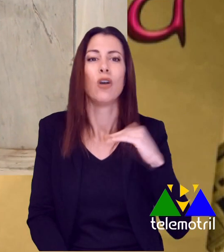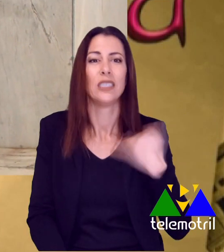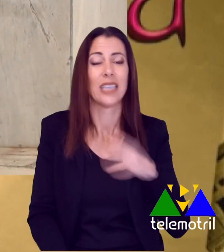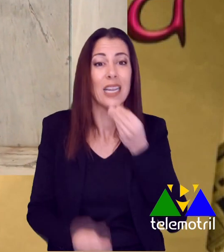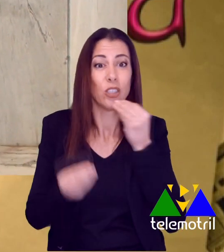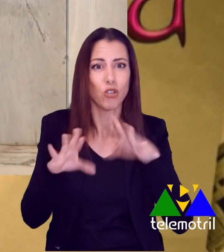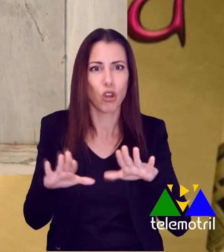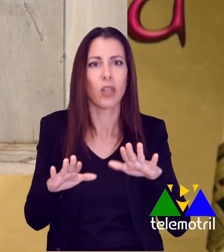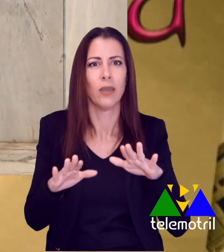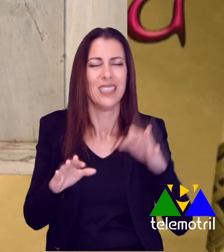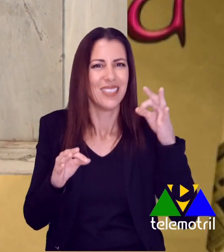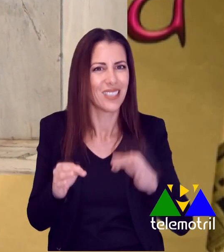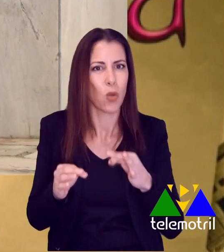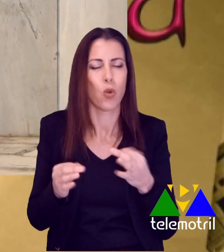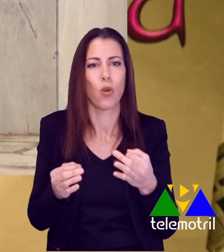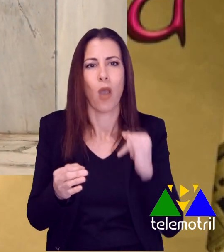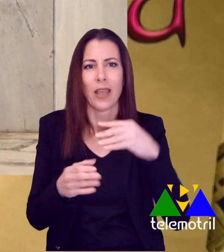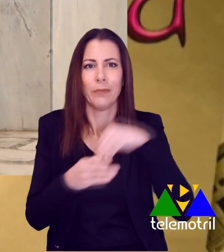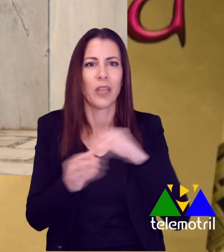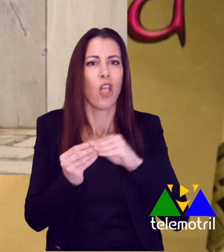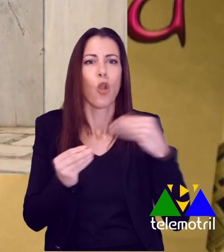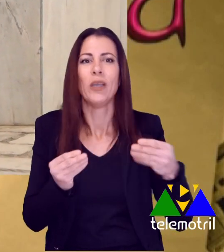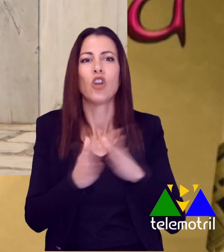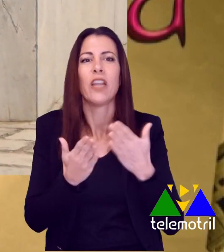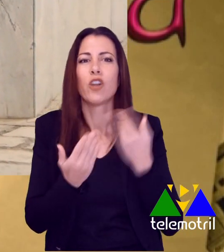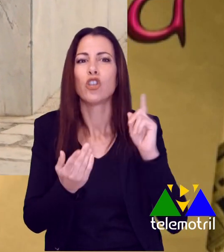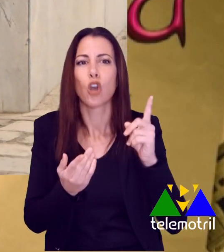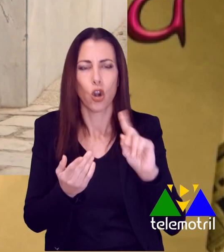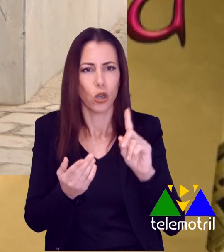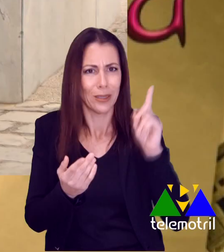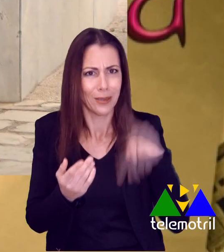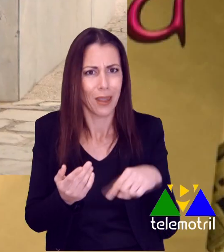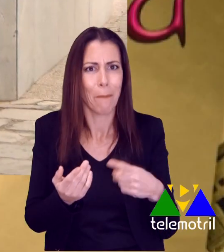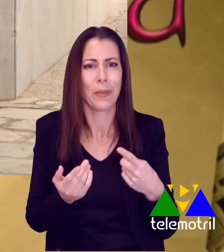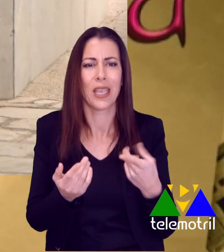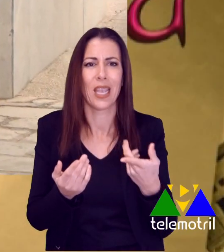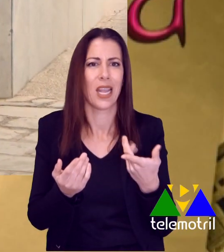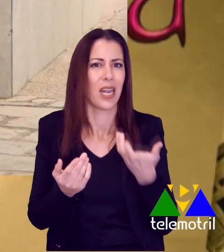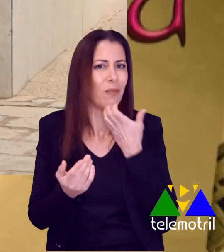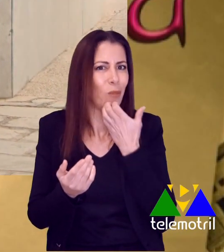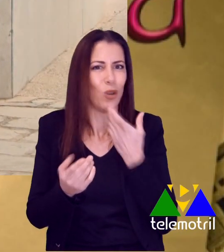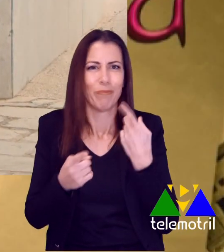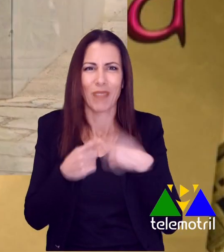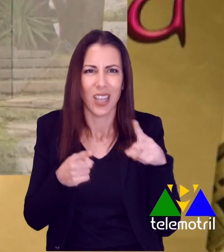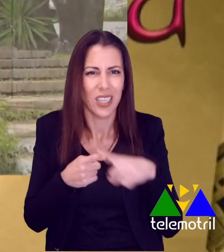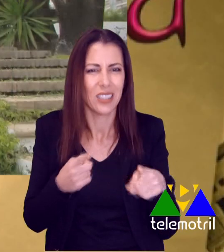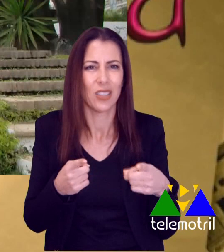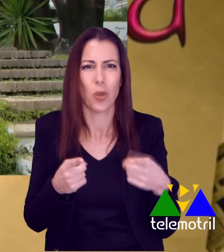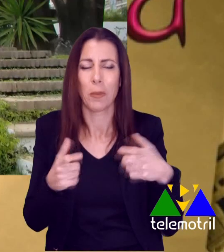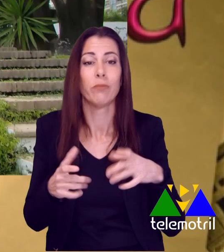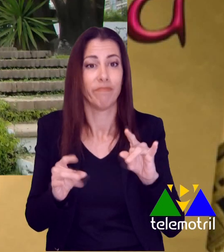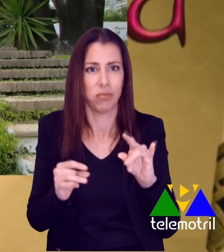de la historia se acumularían ya no solo documentos y libros, sino claro, muchísimas cuberterías. Claro, aquí no